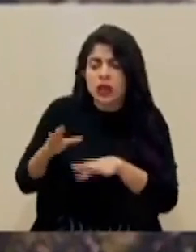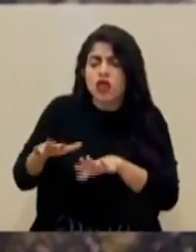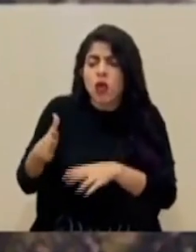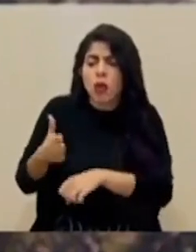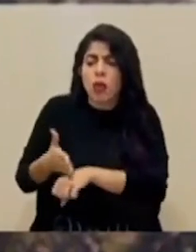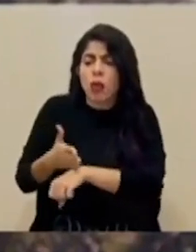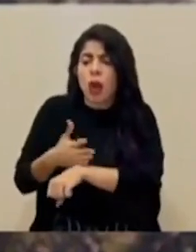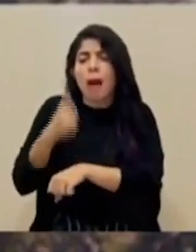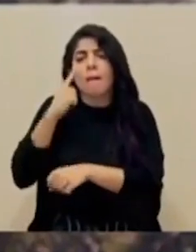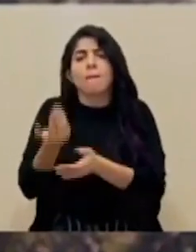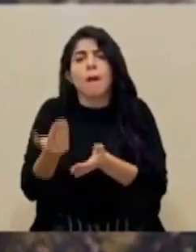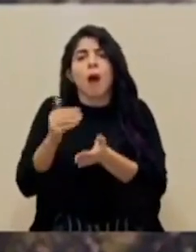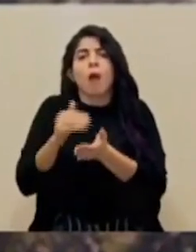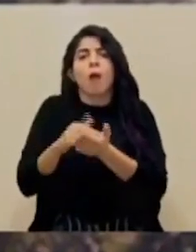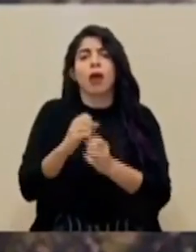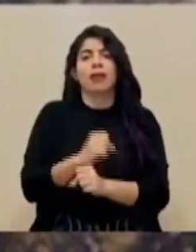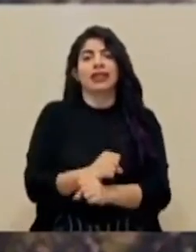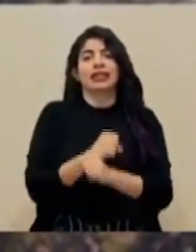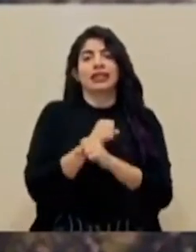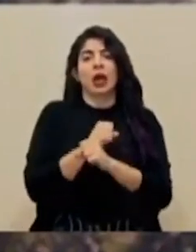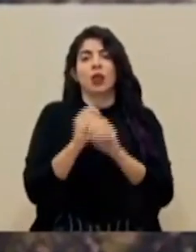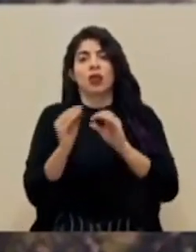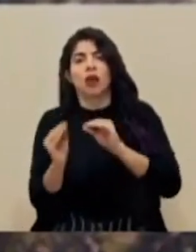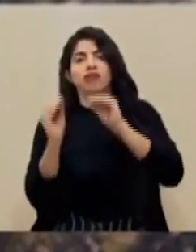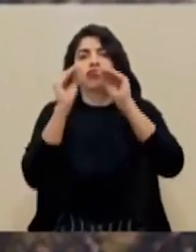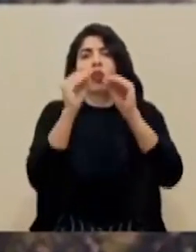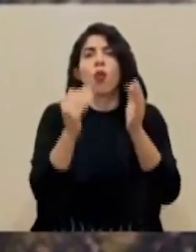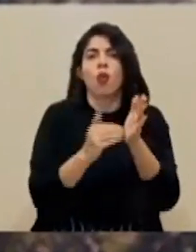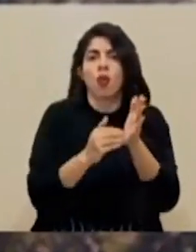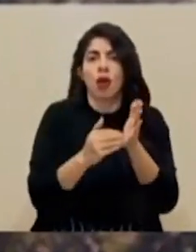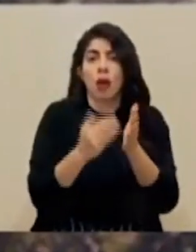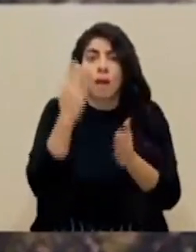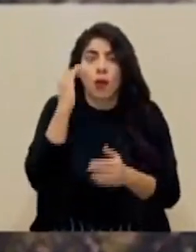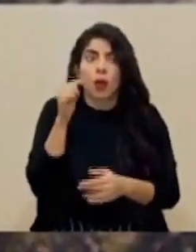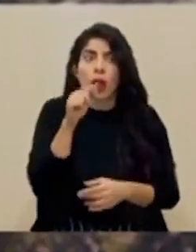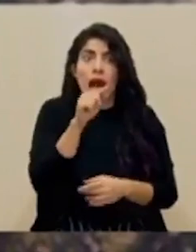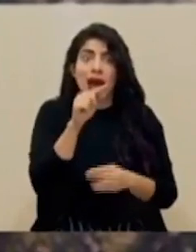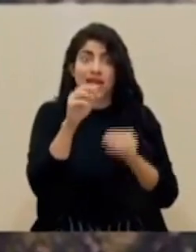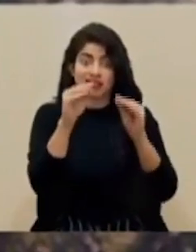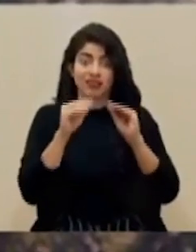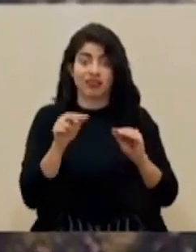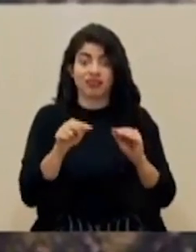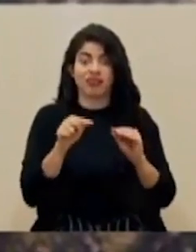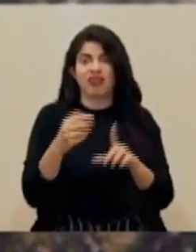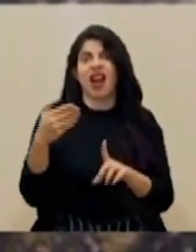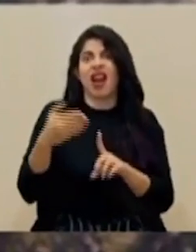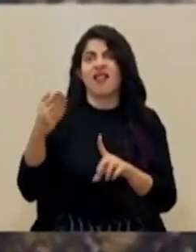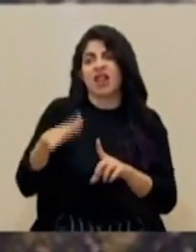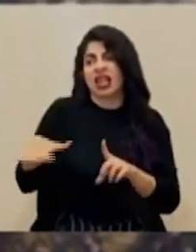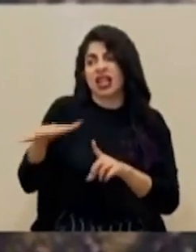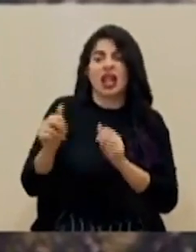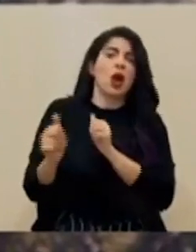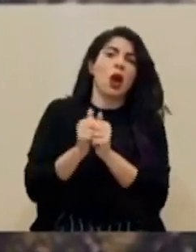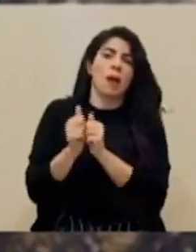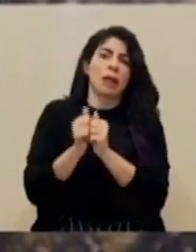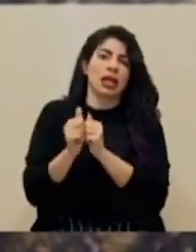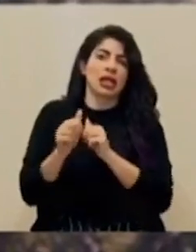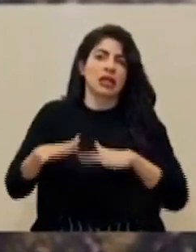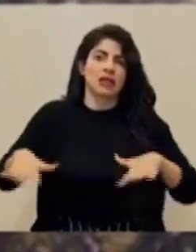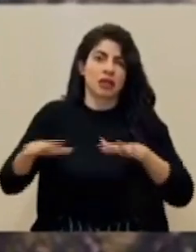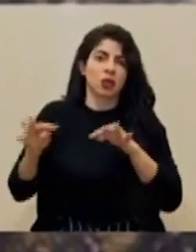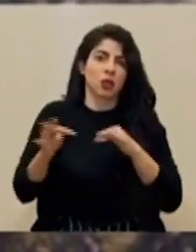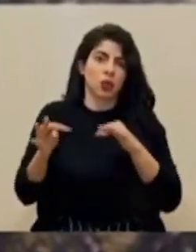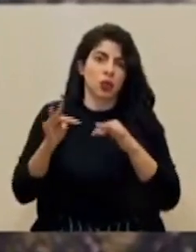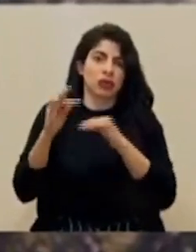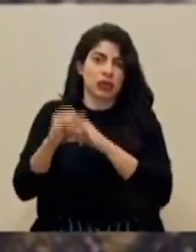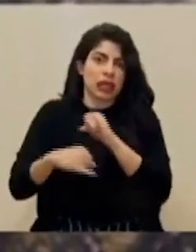anterior de seguridad aérea, tomando en cuenta que también esto afecta la competitividad en el mercado